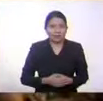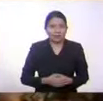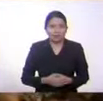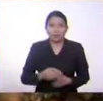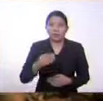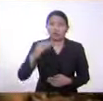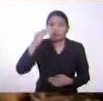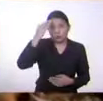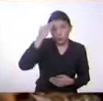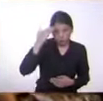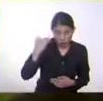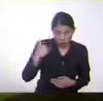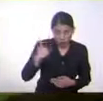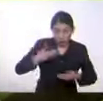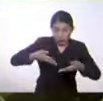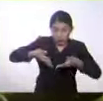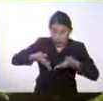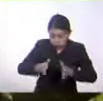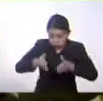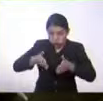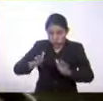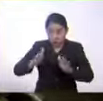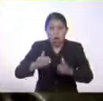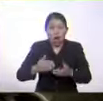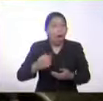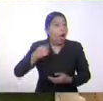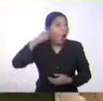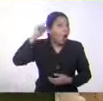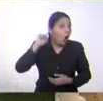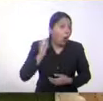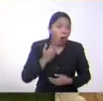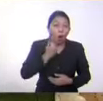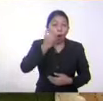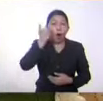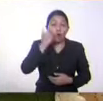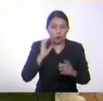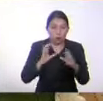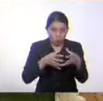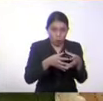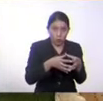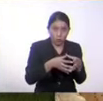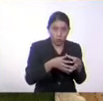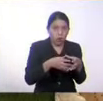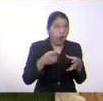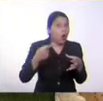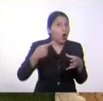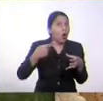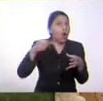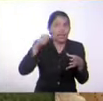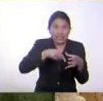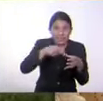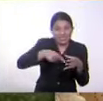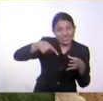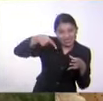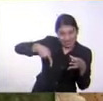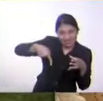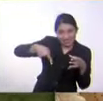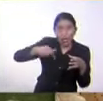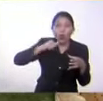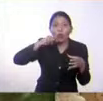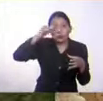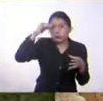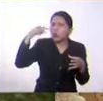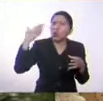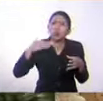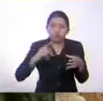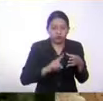Las hembras con sus crías y los machos jóvenes forman un grupo. Los machos adultos siempre están solos y solo